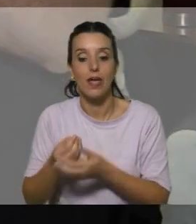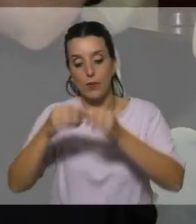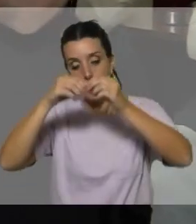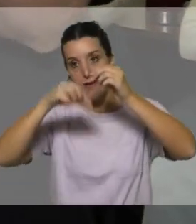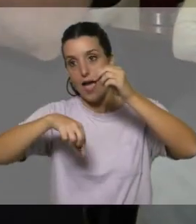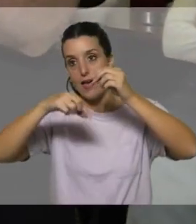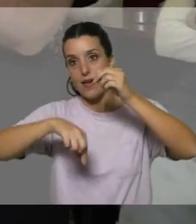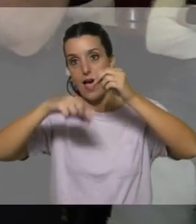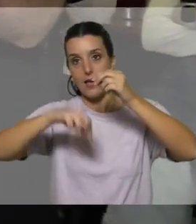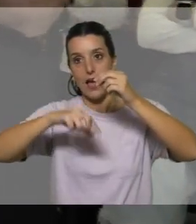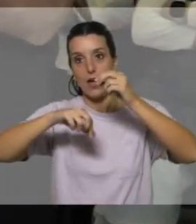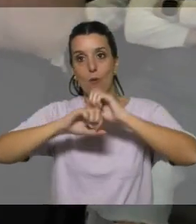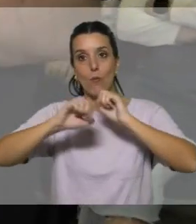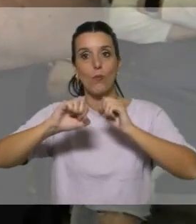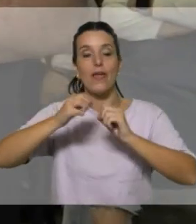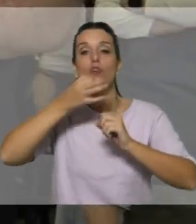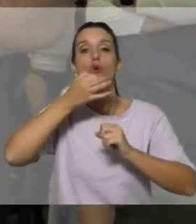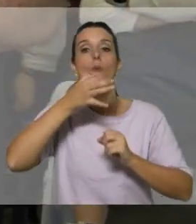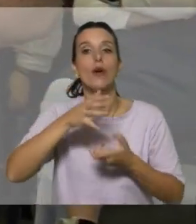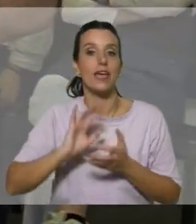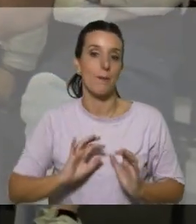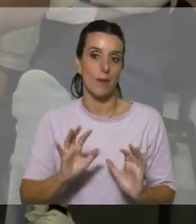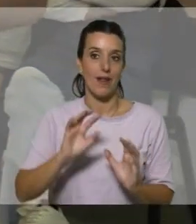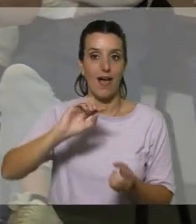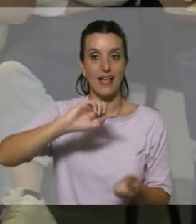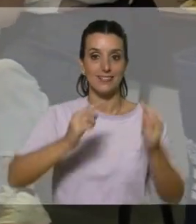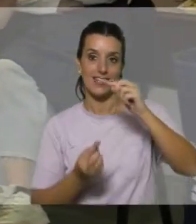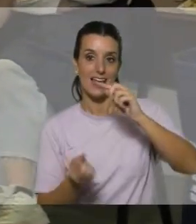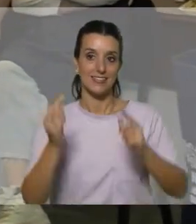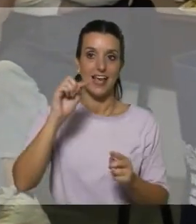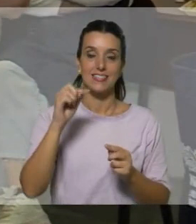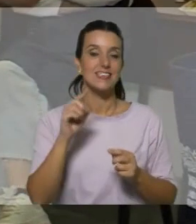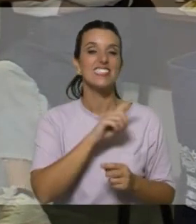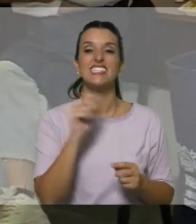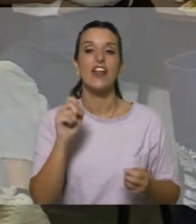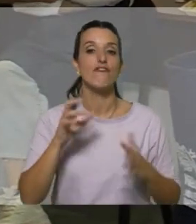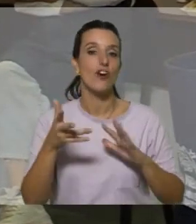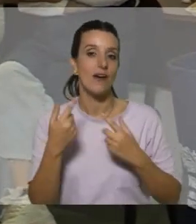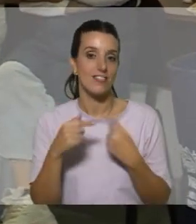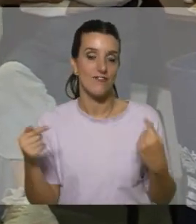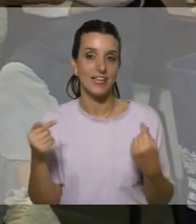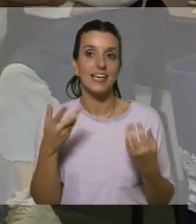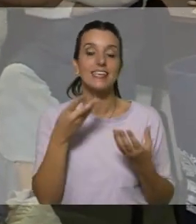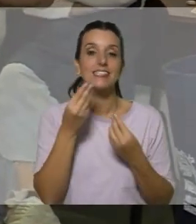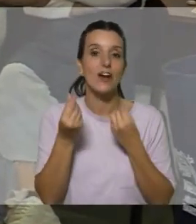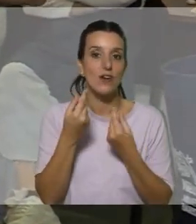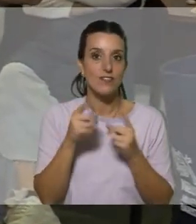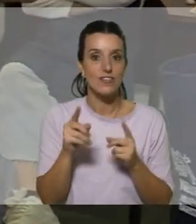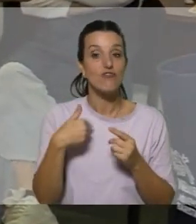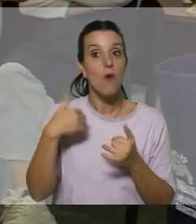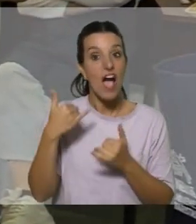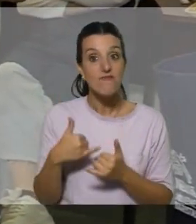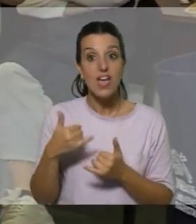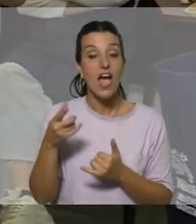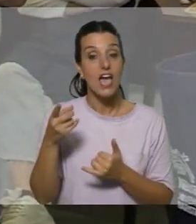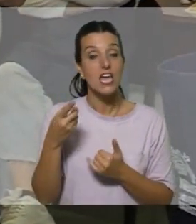A su vez lo podés preparar de este modo. Al revés, de cientos de modos y podés tener diferentes tenía una de esas y se me...